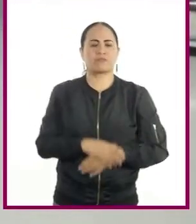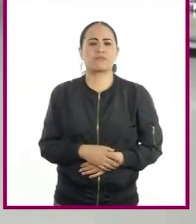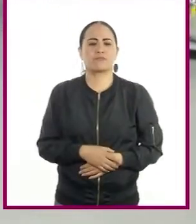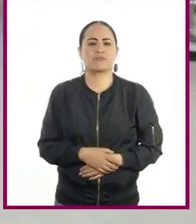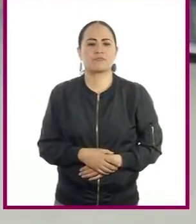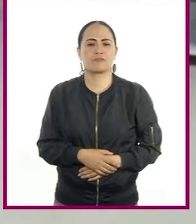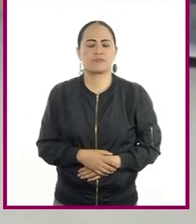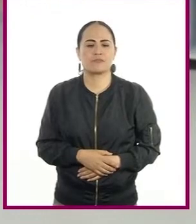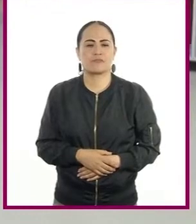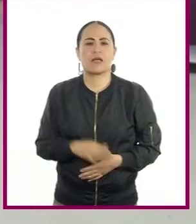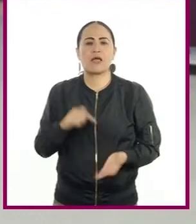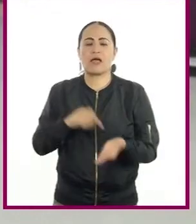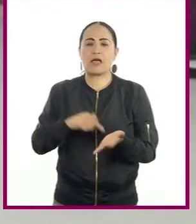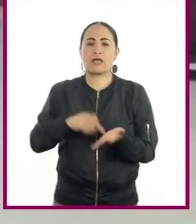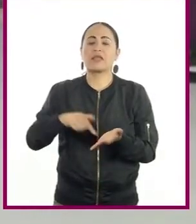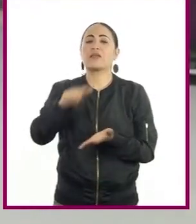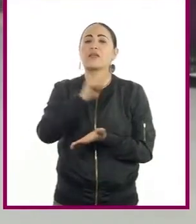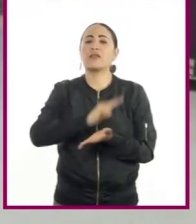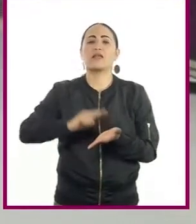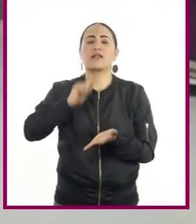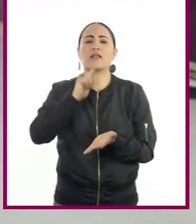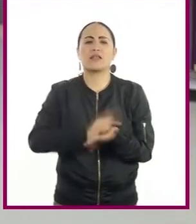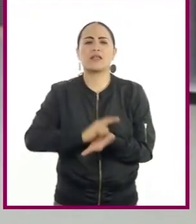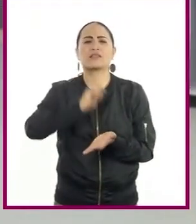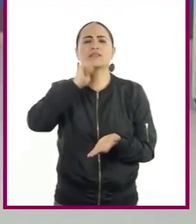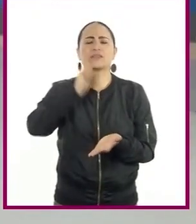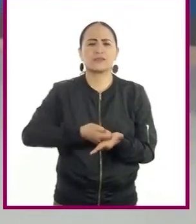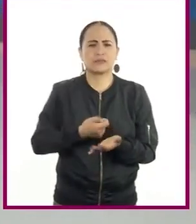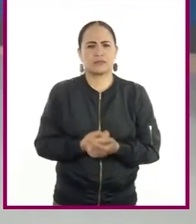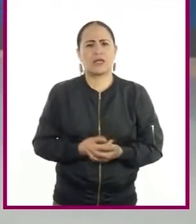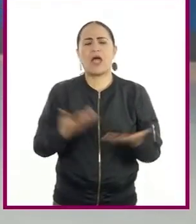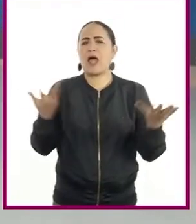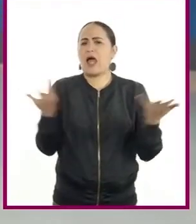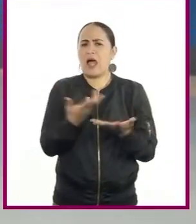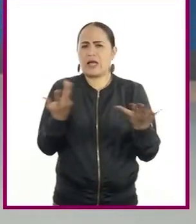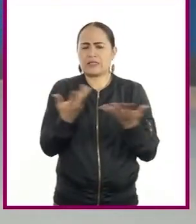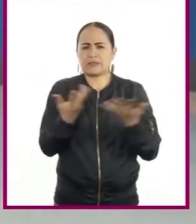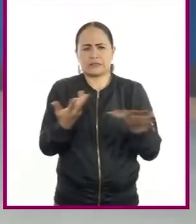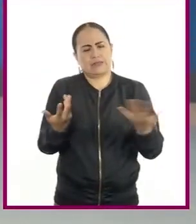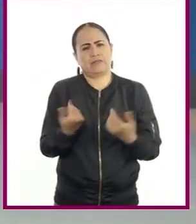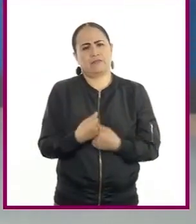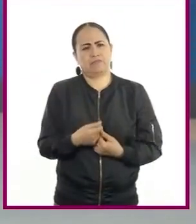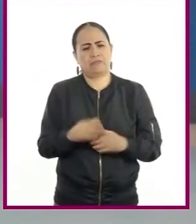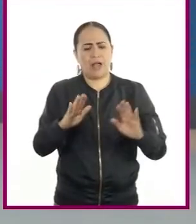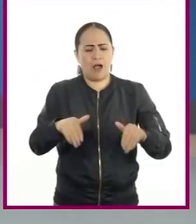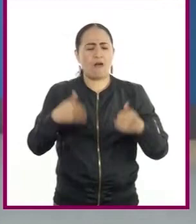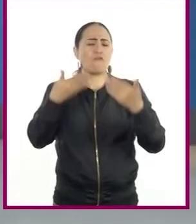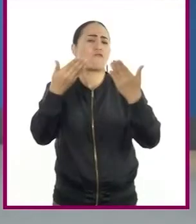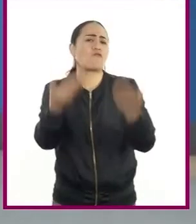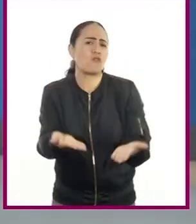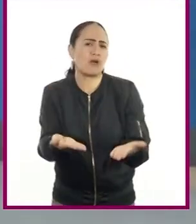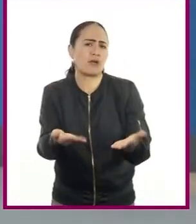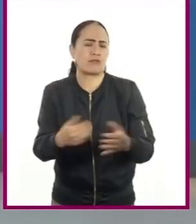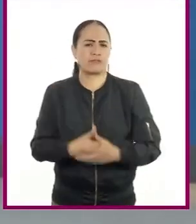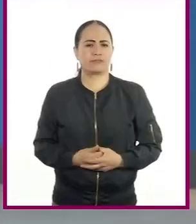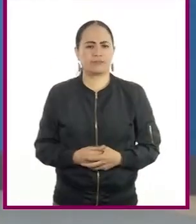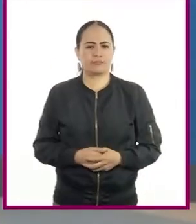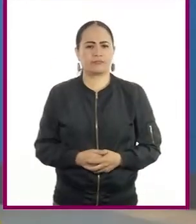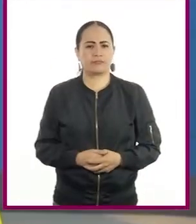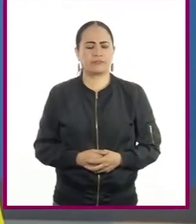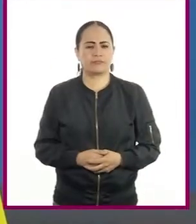Entonces, la legalidad se refiere a que cualquier conducta que llevemos a cabo en el ámbito público, es decir,